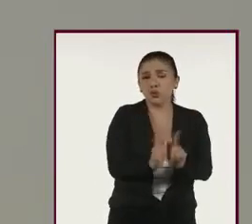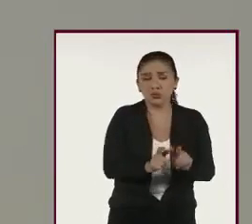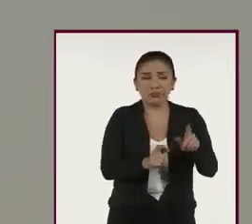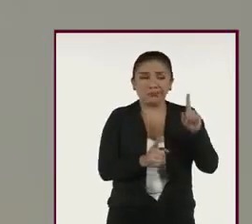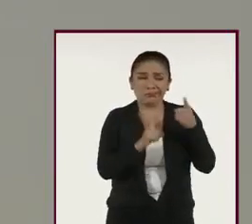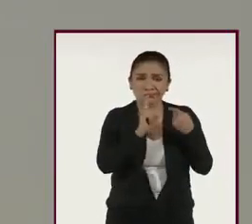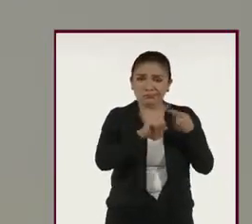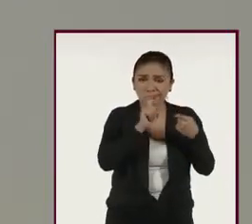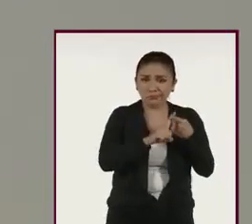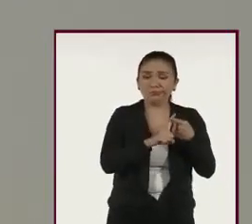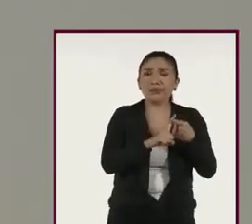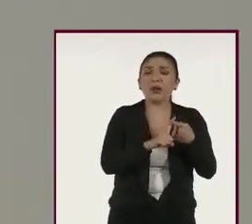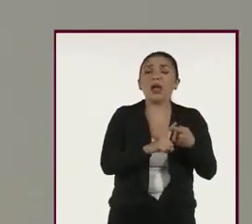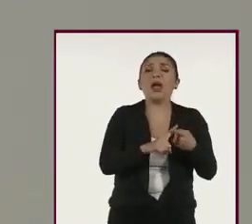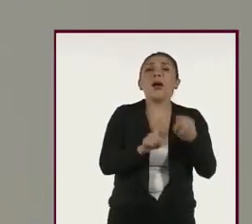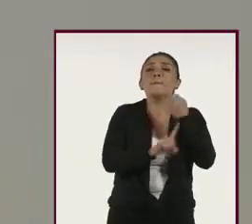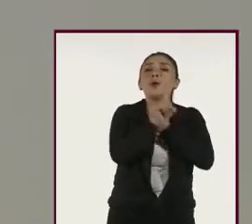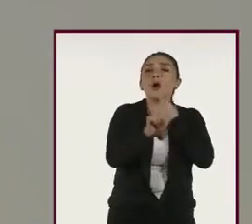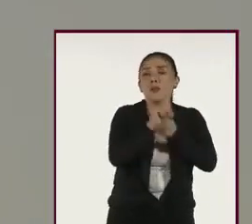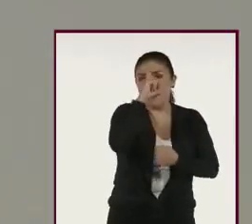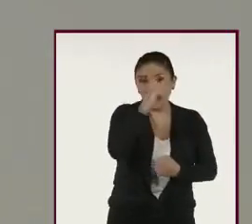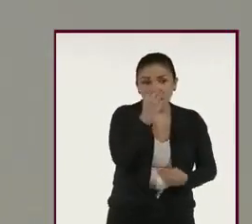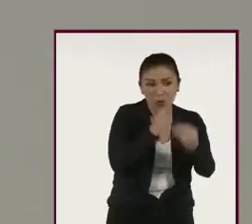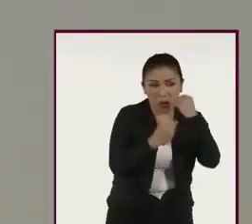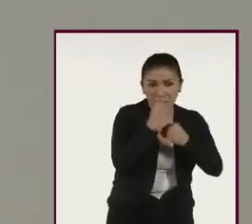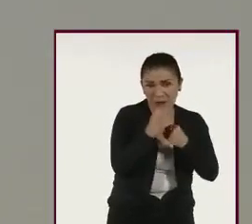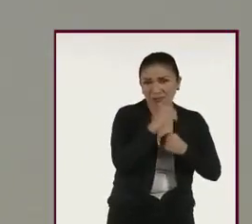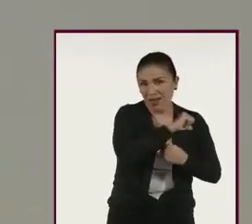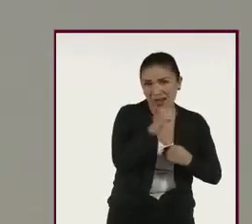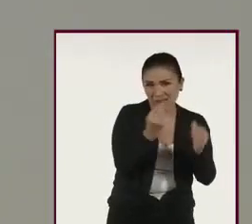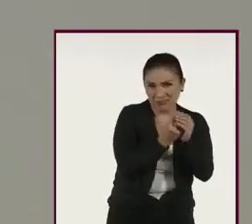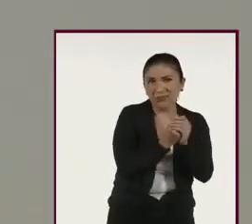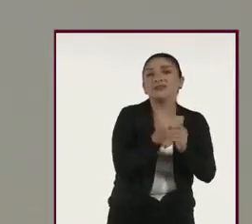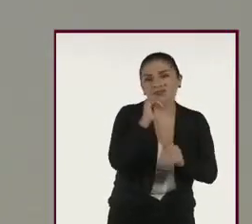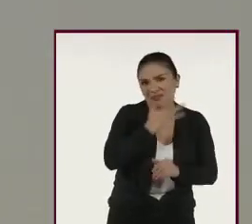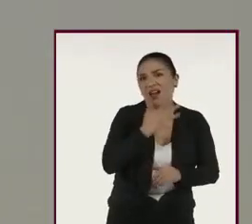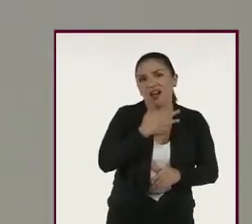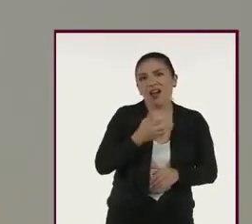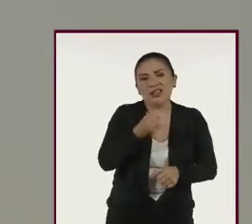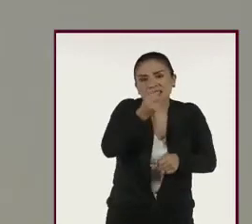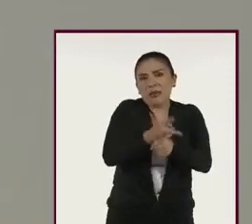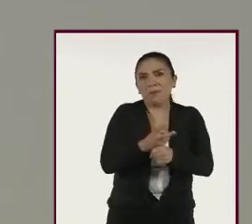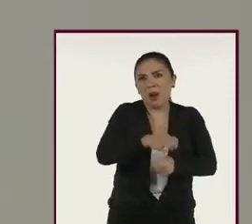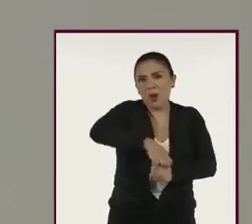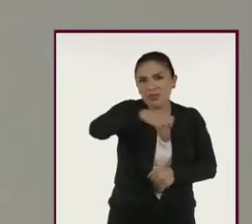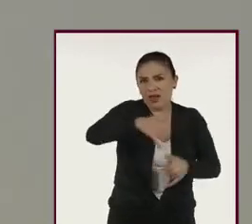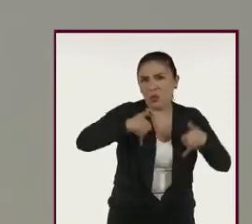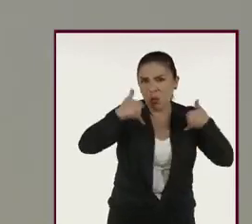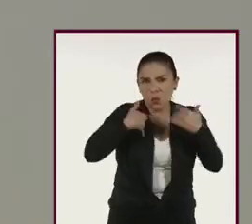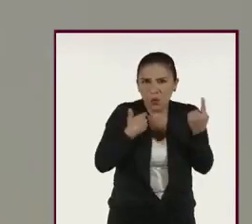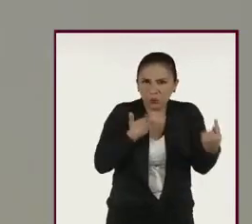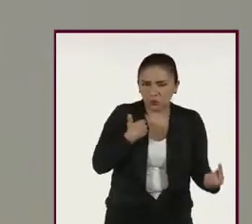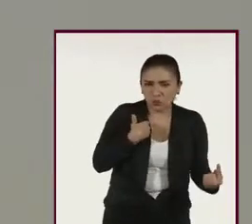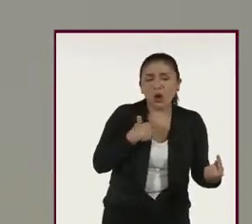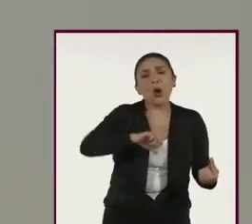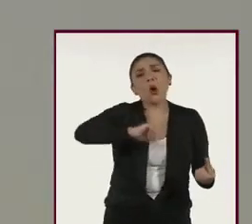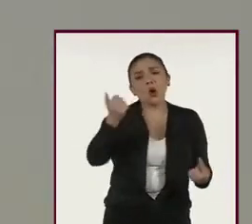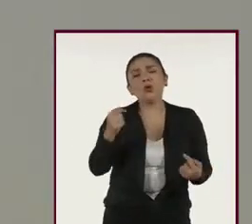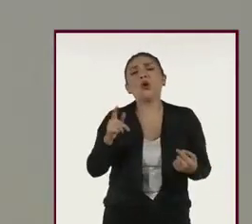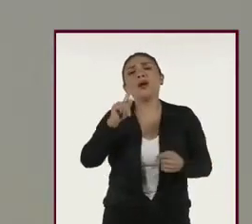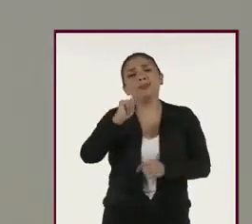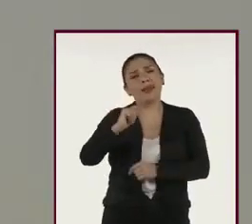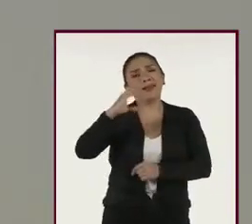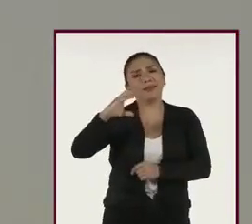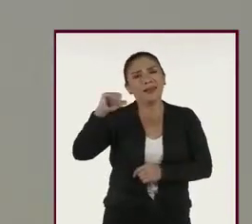los trastornos en la ingesta de alimentos, que ese sí se presenta antes de la etapa escolar, y los trastornos de la conducta alimentaria. En